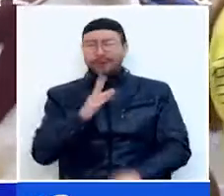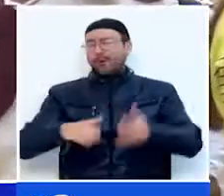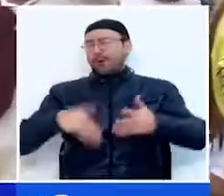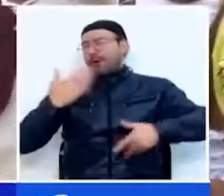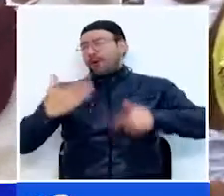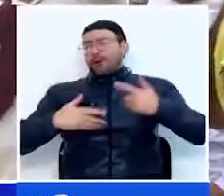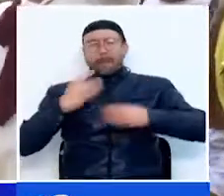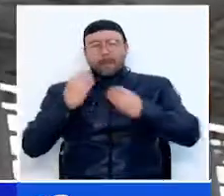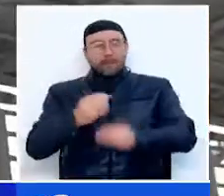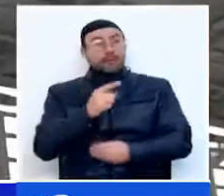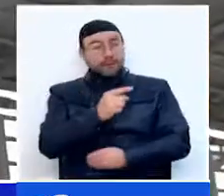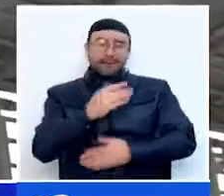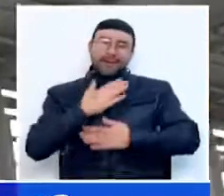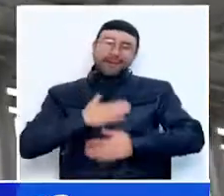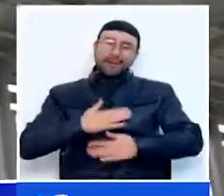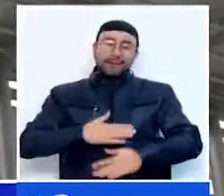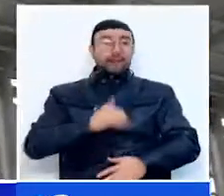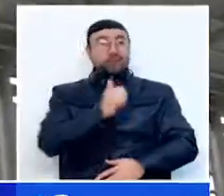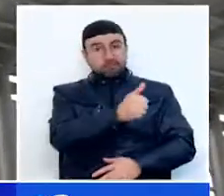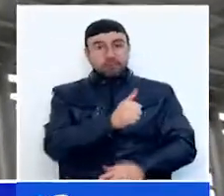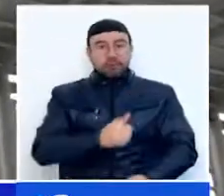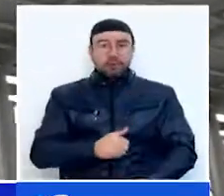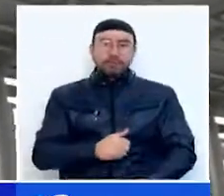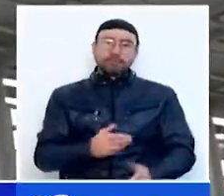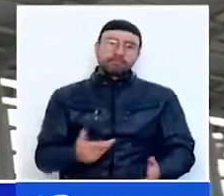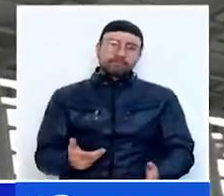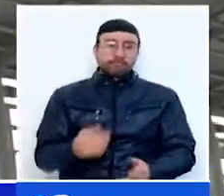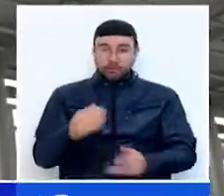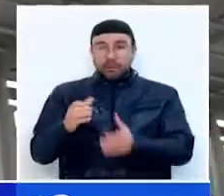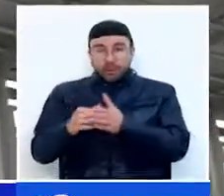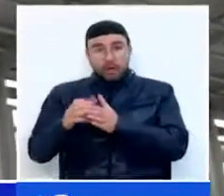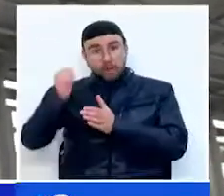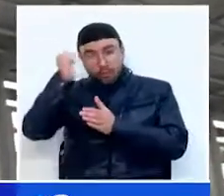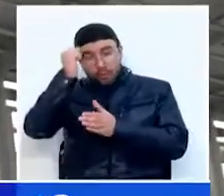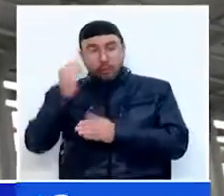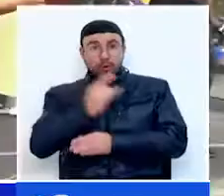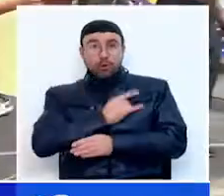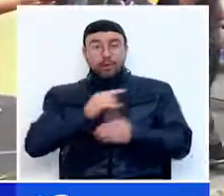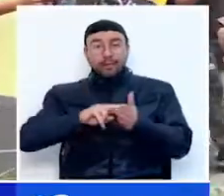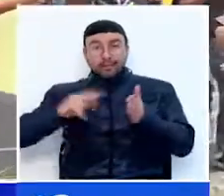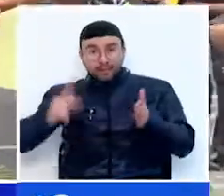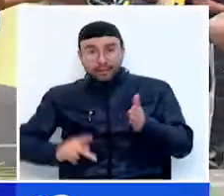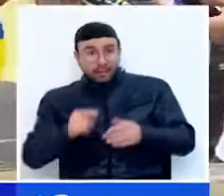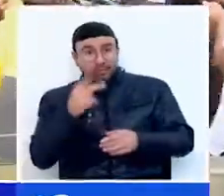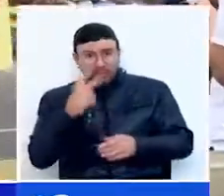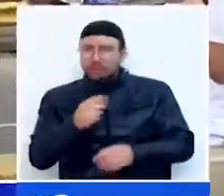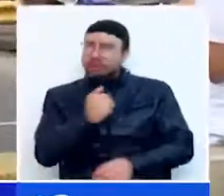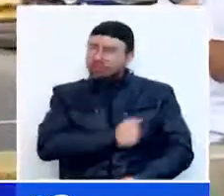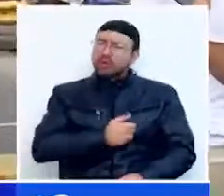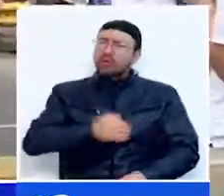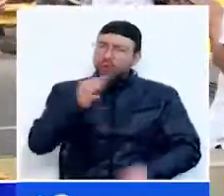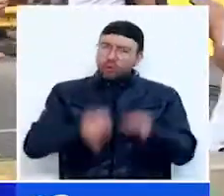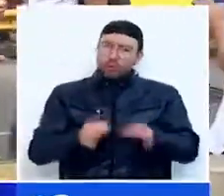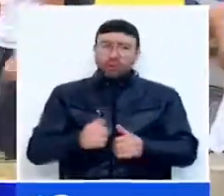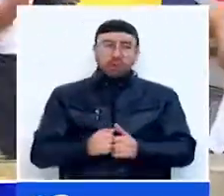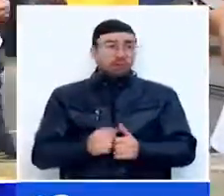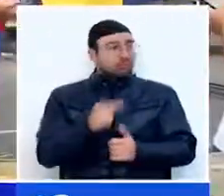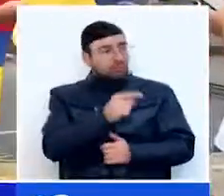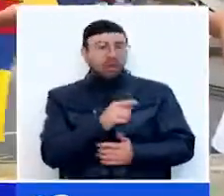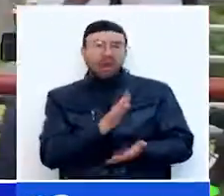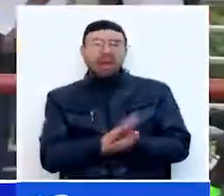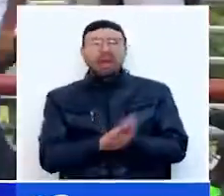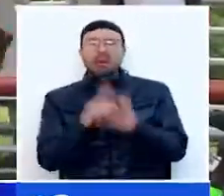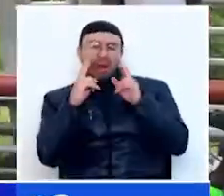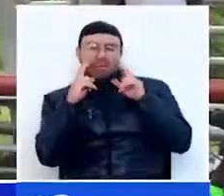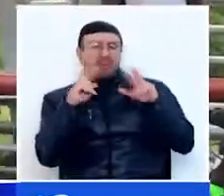por su tranquilidad. Por esta razón, más educadores de la Universidad Tecnológica de Pereira pidieron justicia. No queremos que eso se quede en